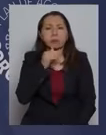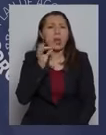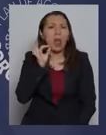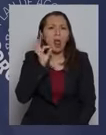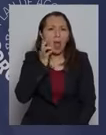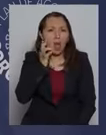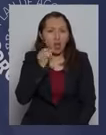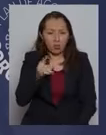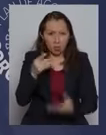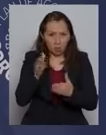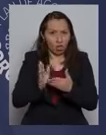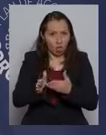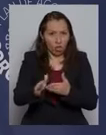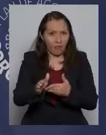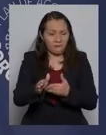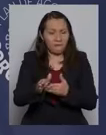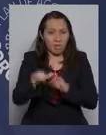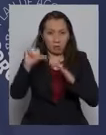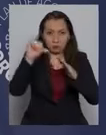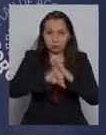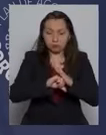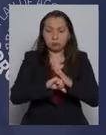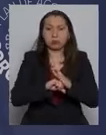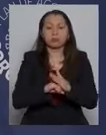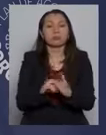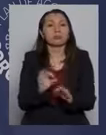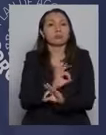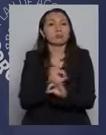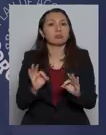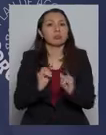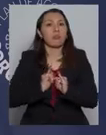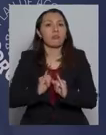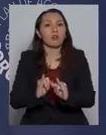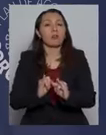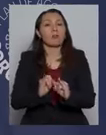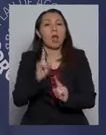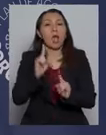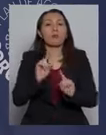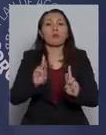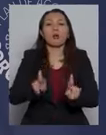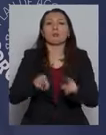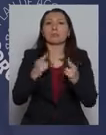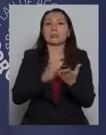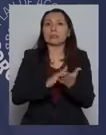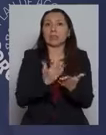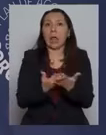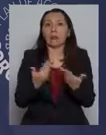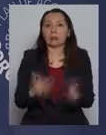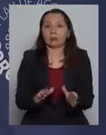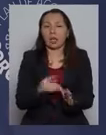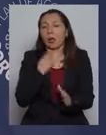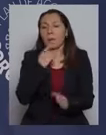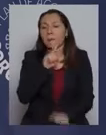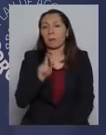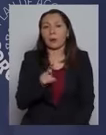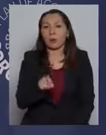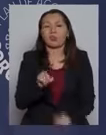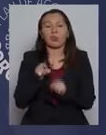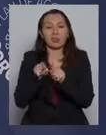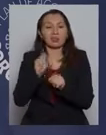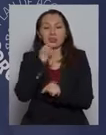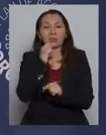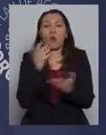también sigue en cuarentena. Y tampoco se entregó la información de los casos recuperados. Y la pregunta que queríamos plantearle tiene que ver con